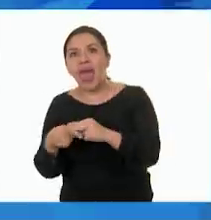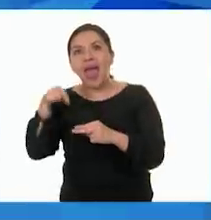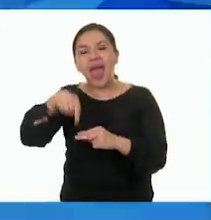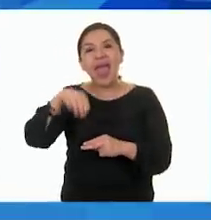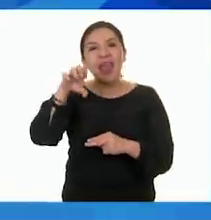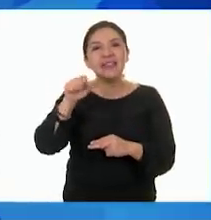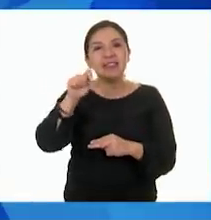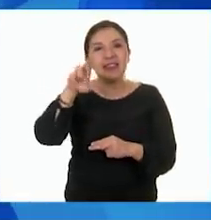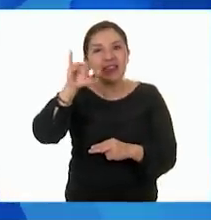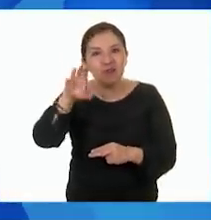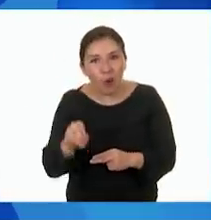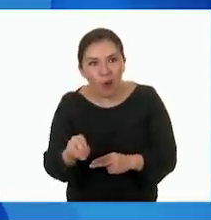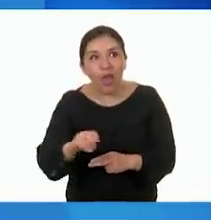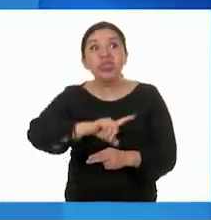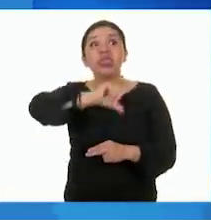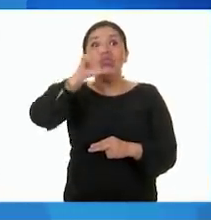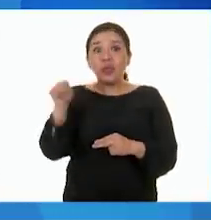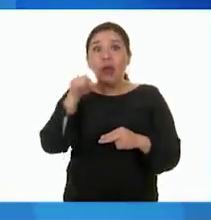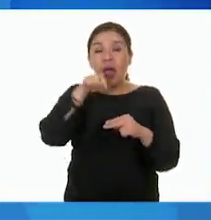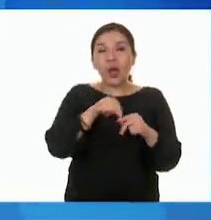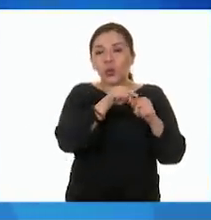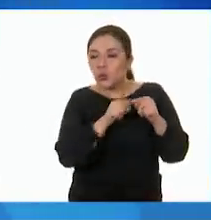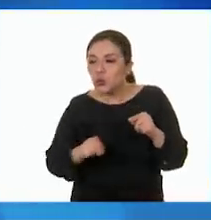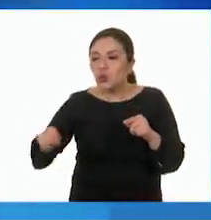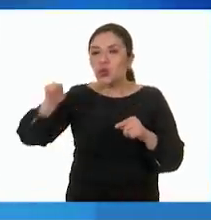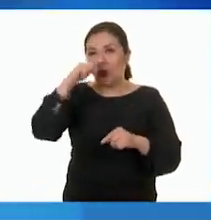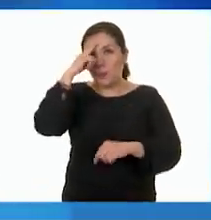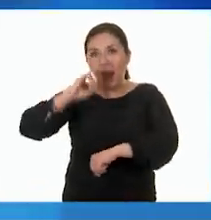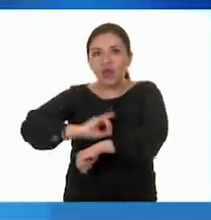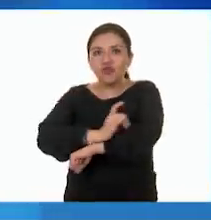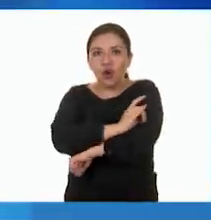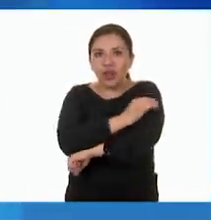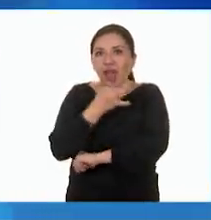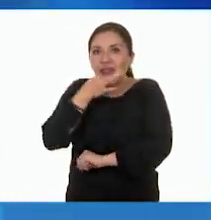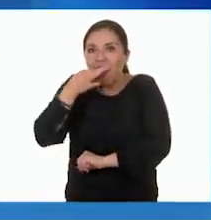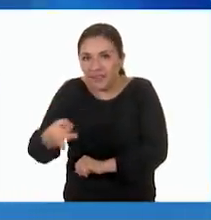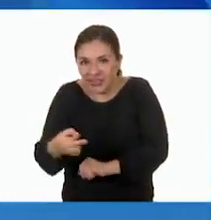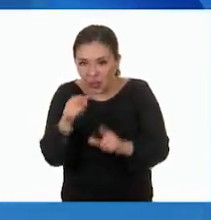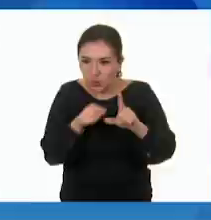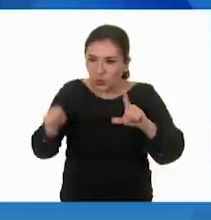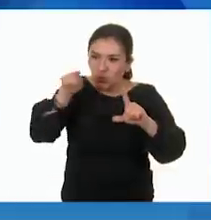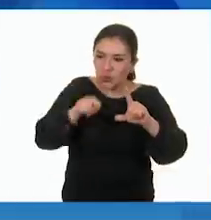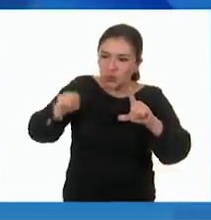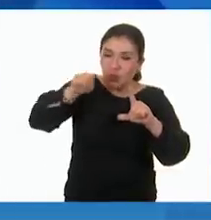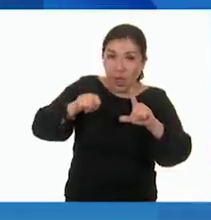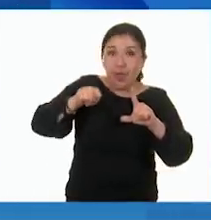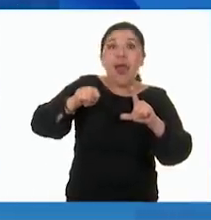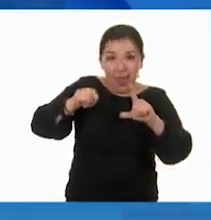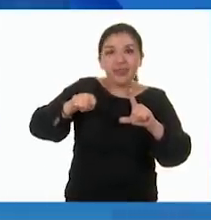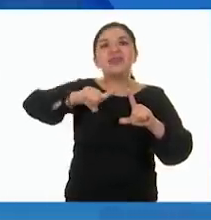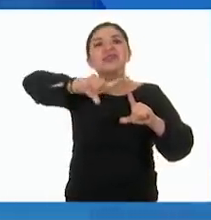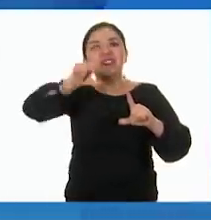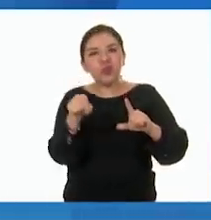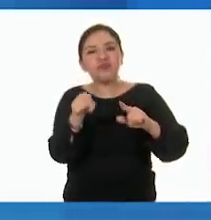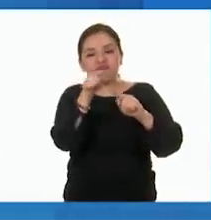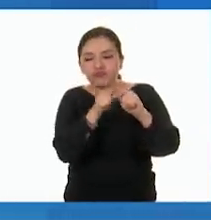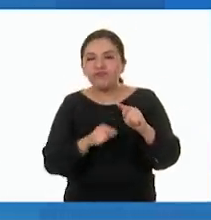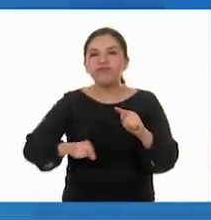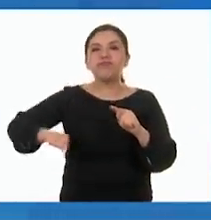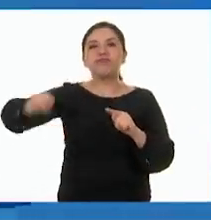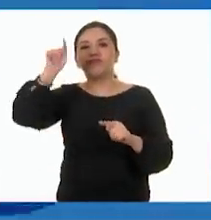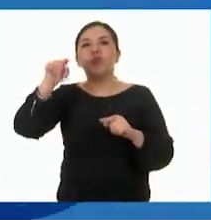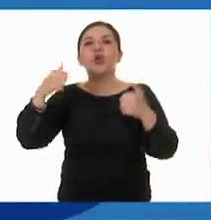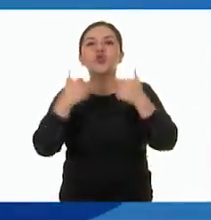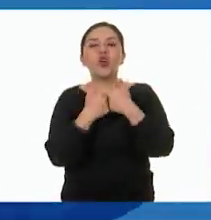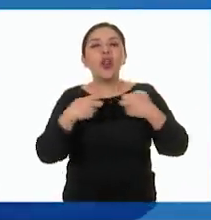al estribo. Ajá. El estribo le manda las señales a la cóclea o al caracol y posteriormente pasa a nuestro cerebro por